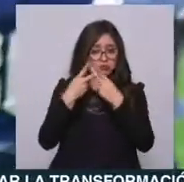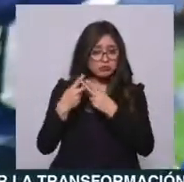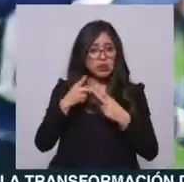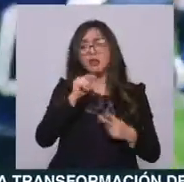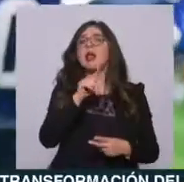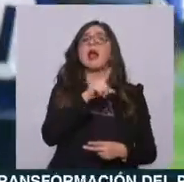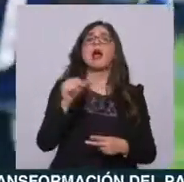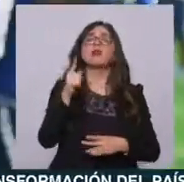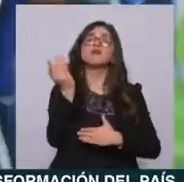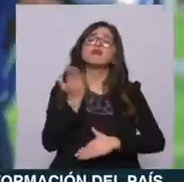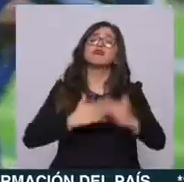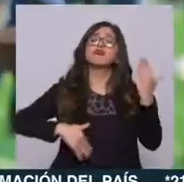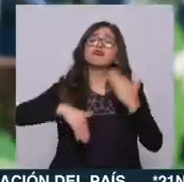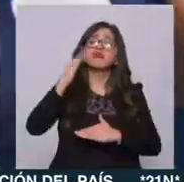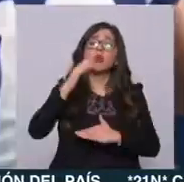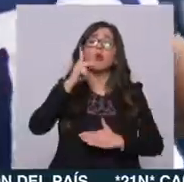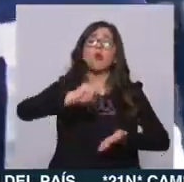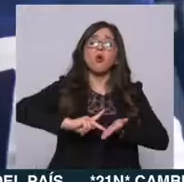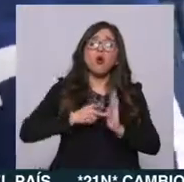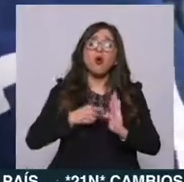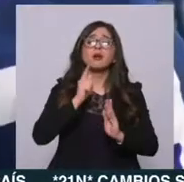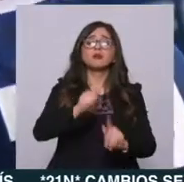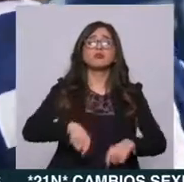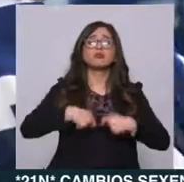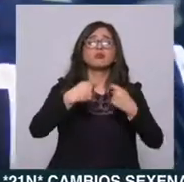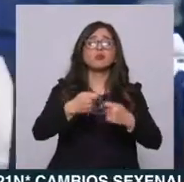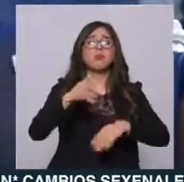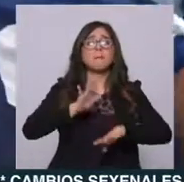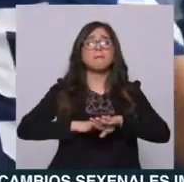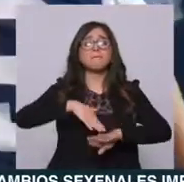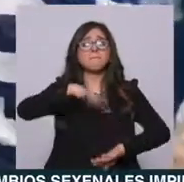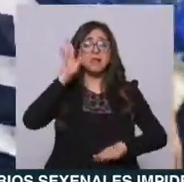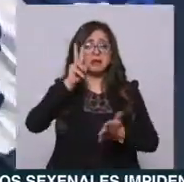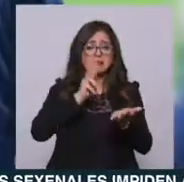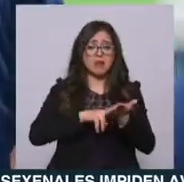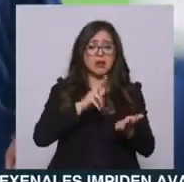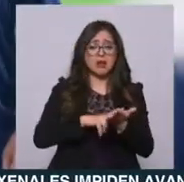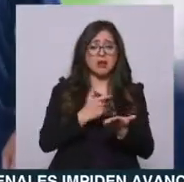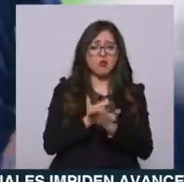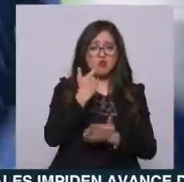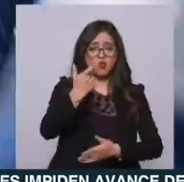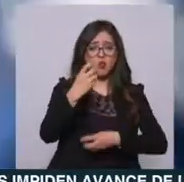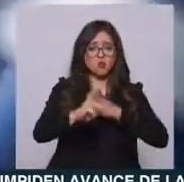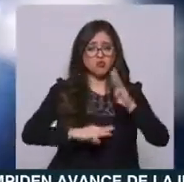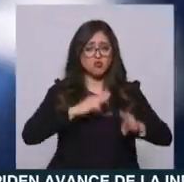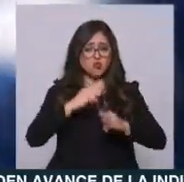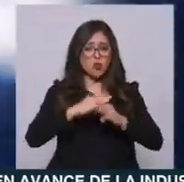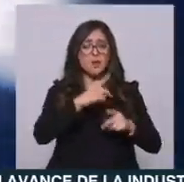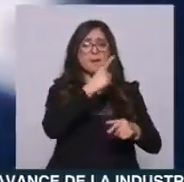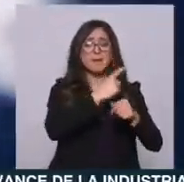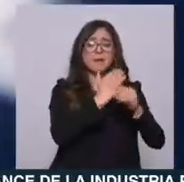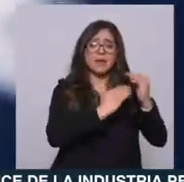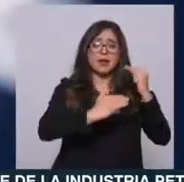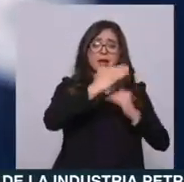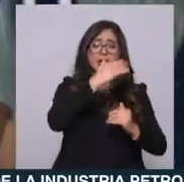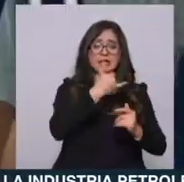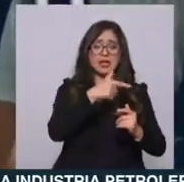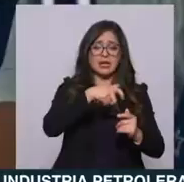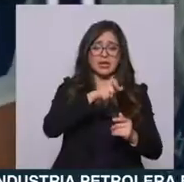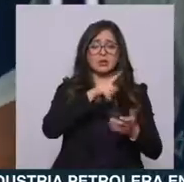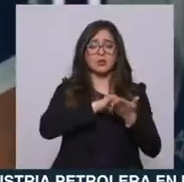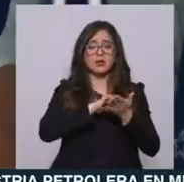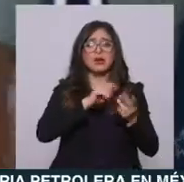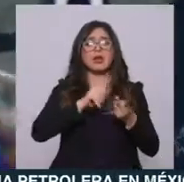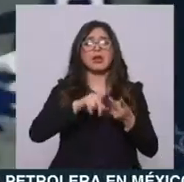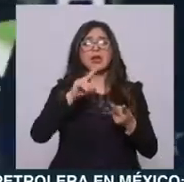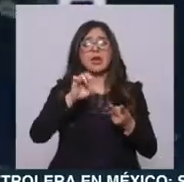lo más alto, pues una vez más se colocaron como la franquicia deportiva más valiosa del mundo, por encima de los Yankees de Nueva York, Real Madrid